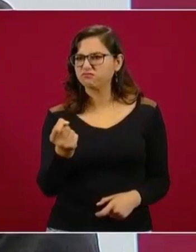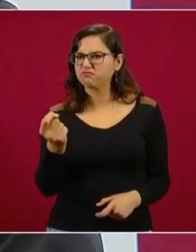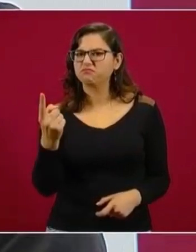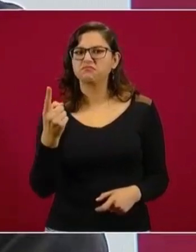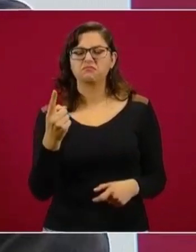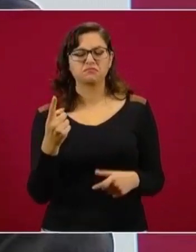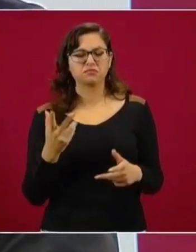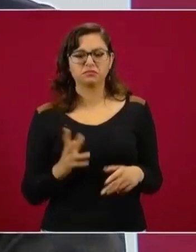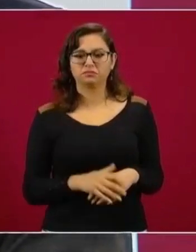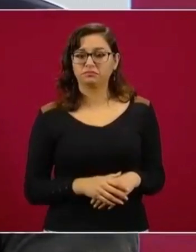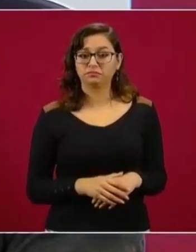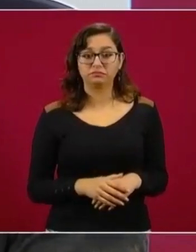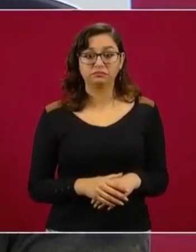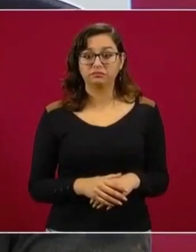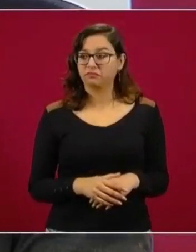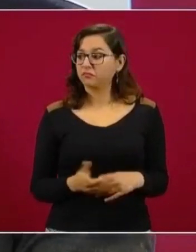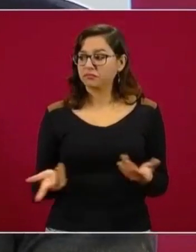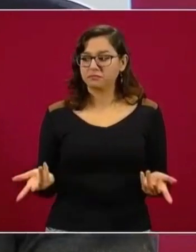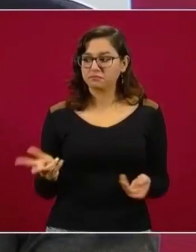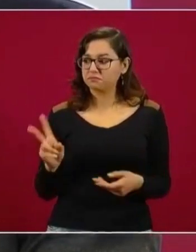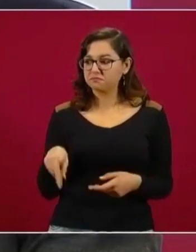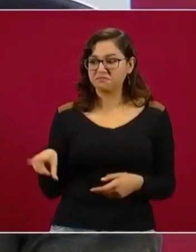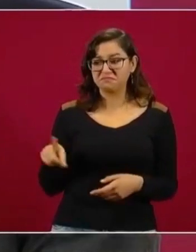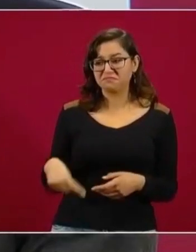pura prensa vendida o alquilada,